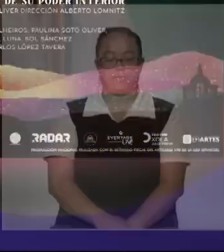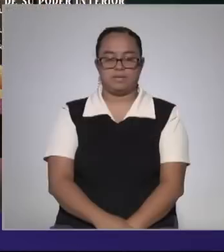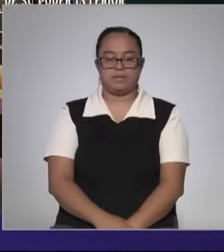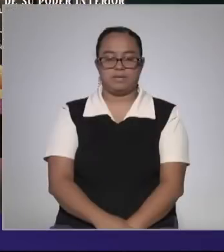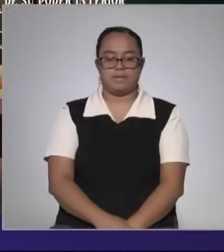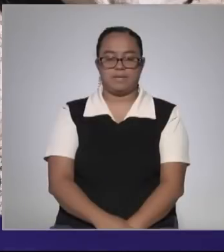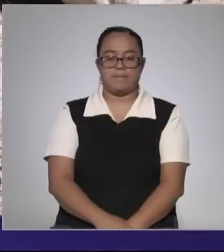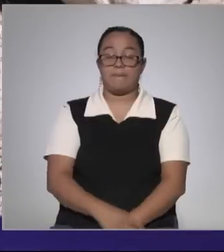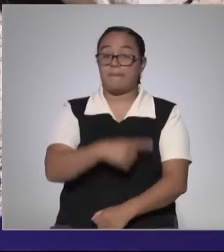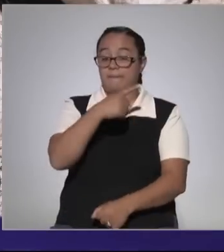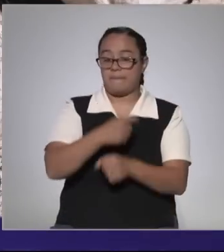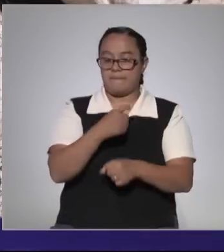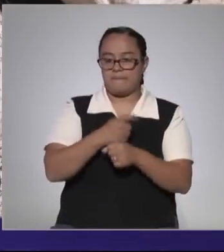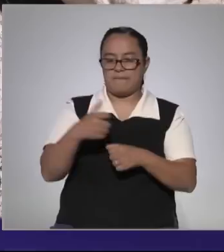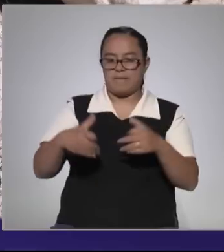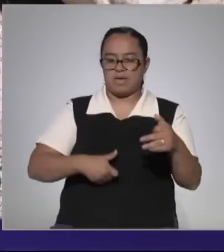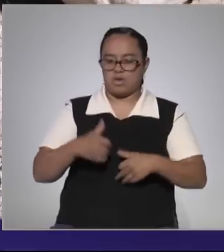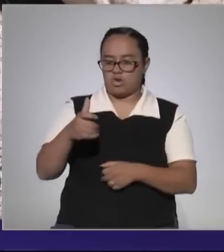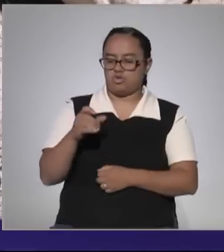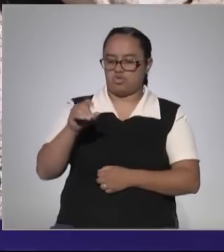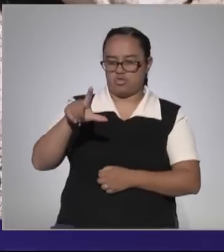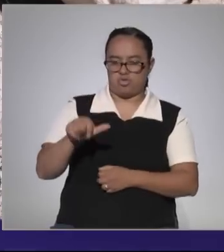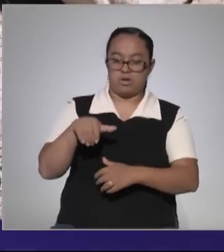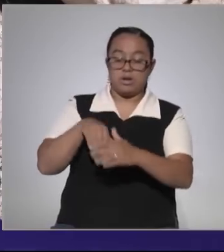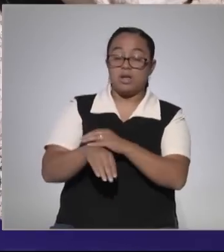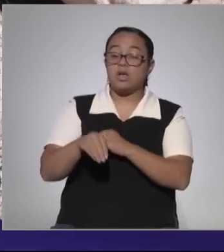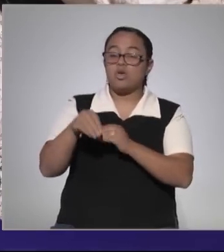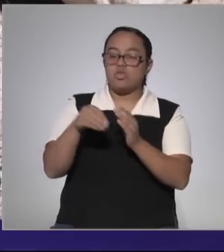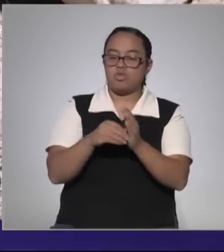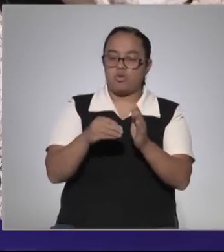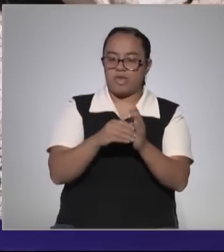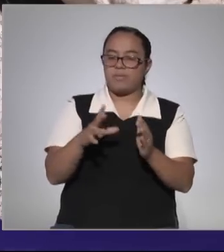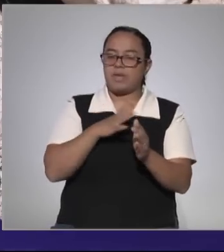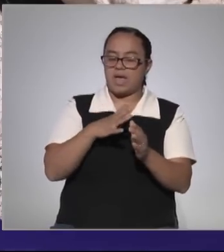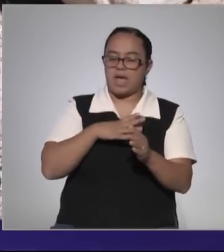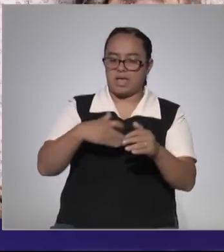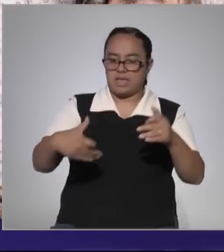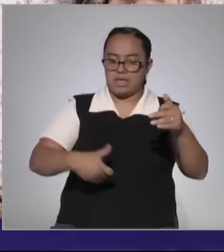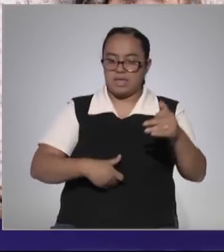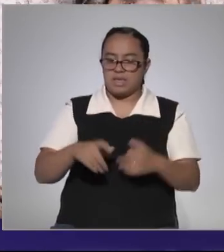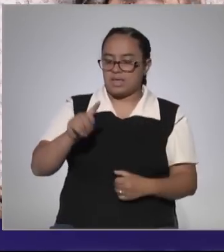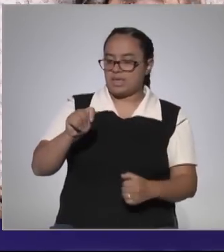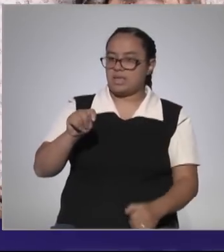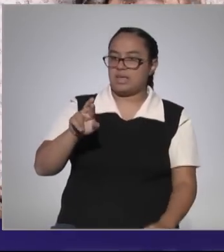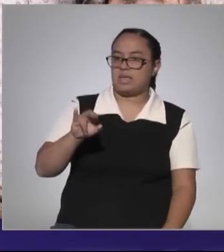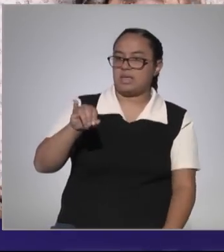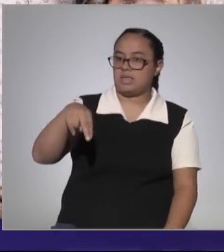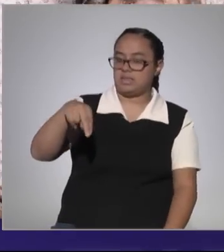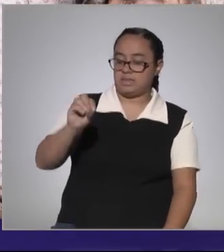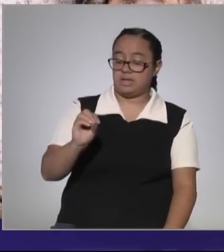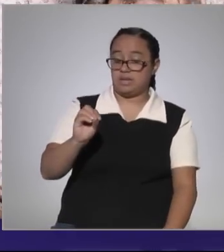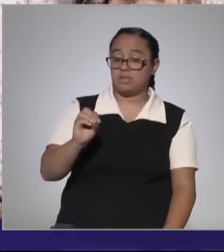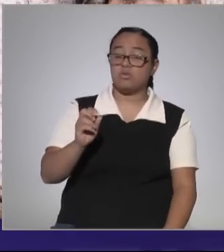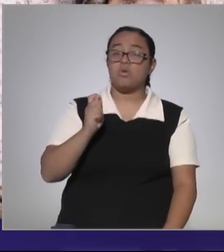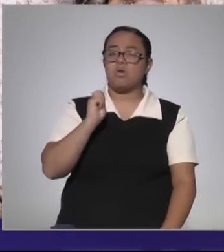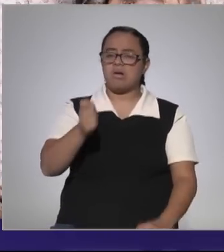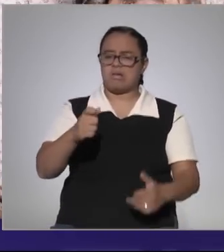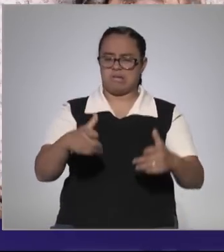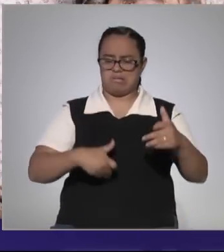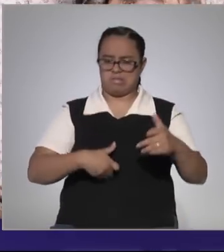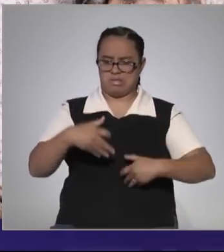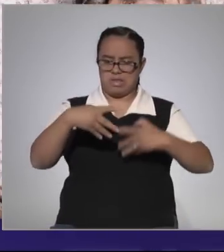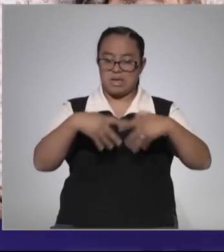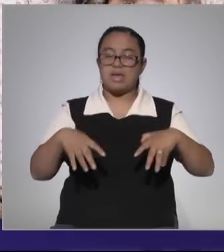Empezamos nuestro recorrido en el Teatro Xola, donde continúa la exitosa temporada de Trino. Una puesta en escena